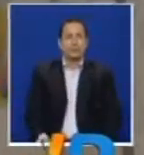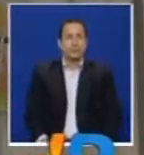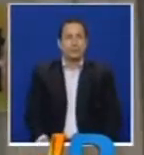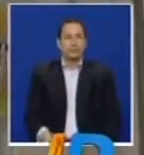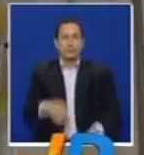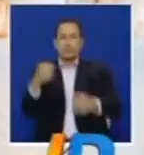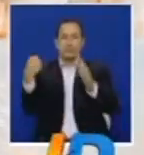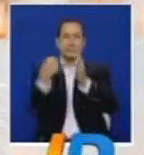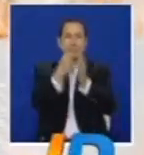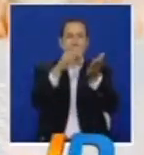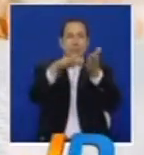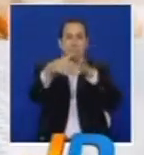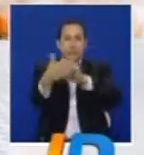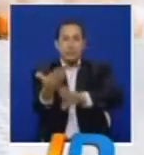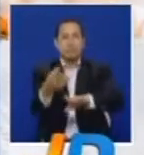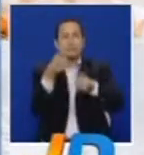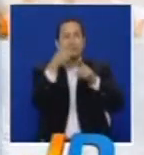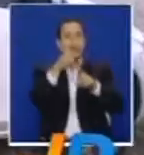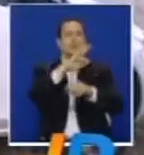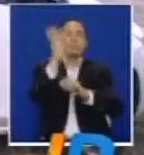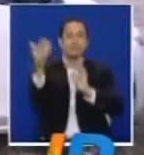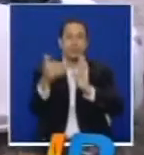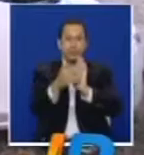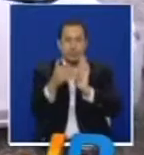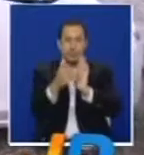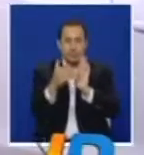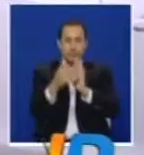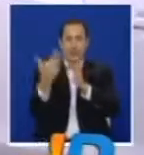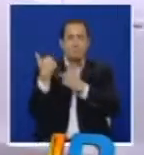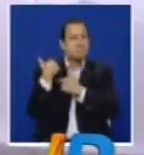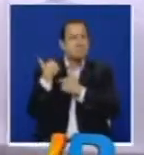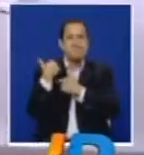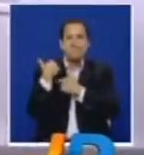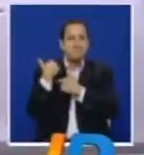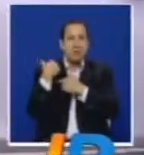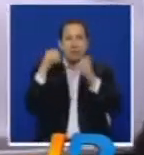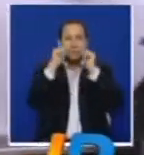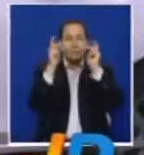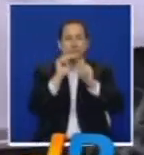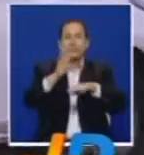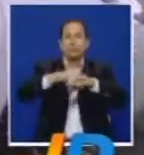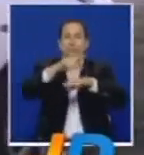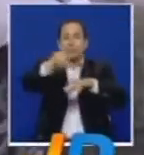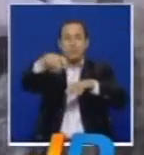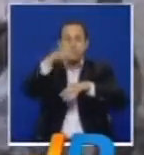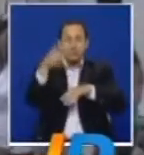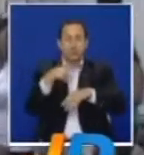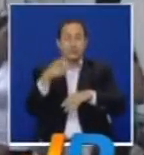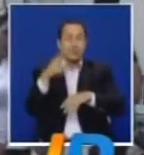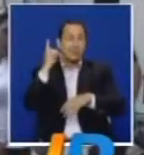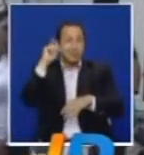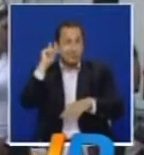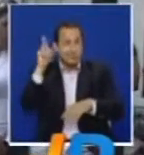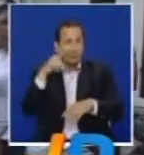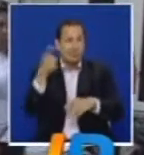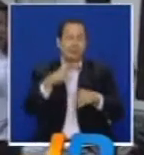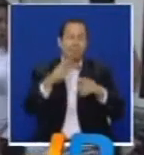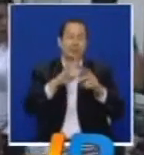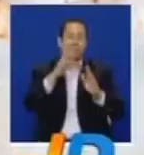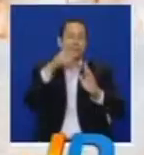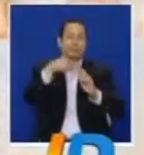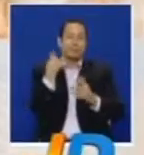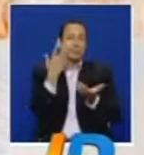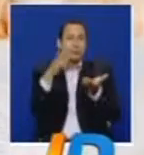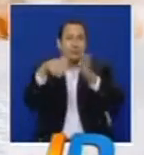las autoridades pudieran estar al frente de una nueva víctima de la irresponsabilidad de conductores ebrios, que en este caso apagaron las ilusiones de la pequeña Alejandra, quien